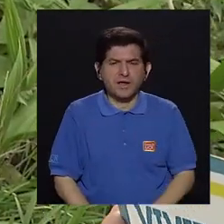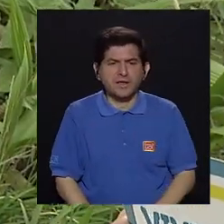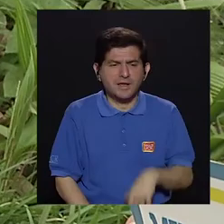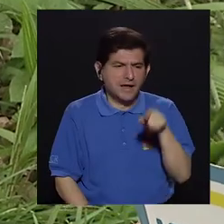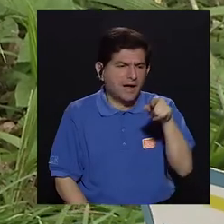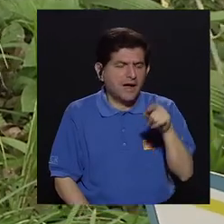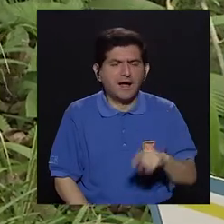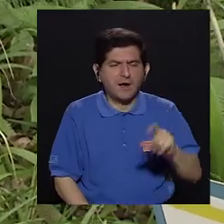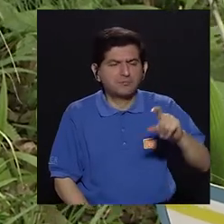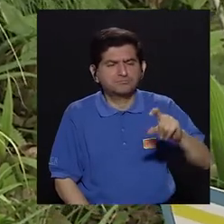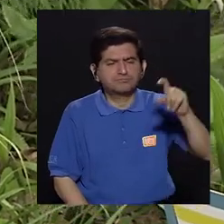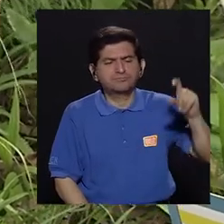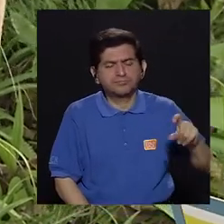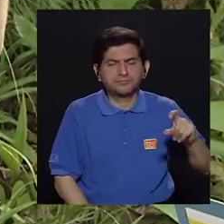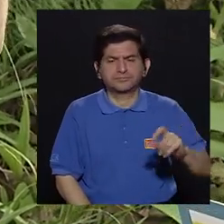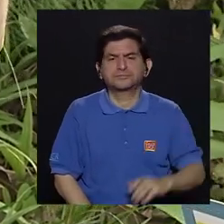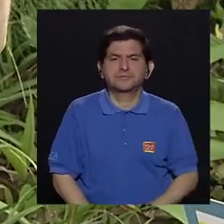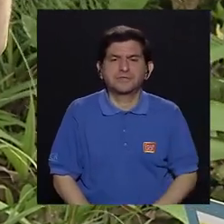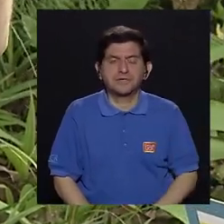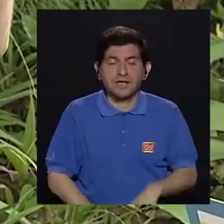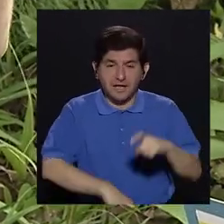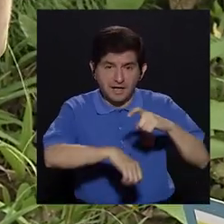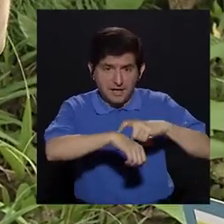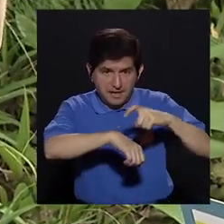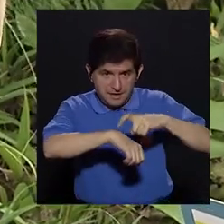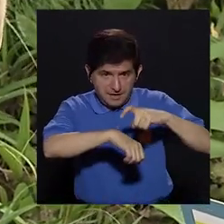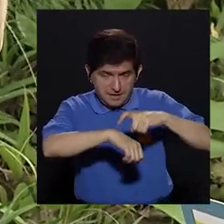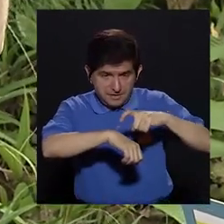válvula, baja...